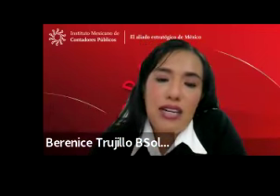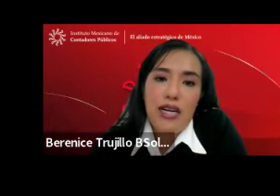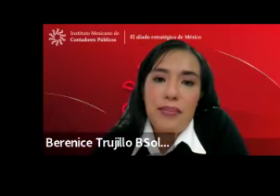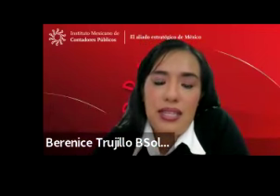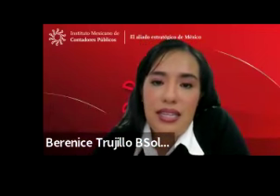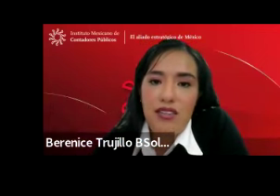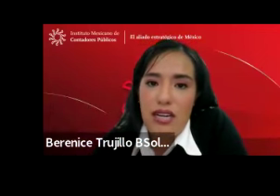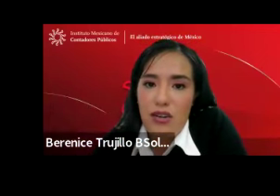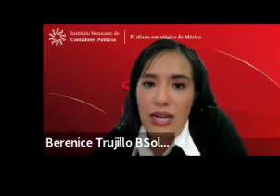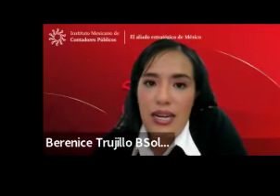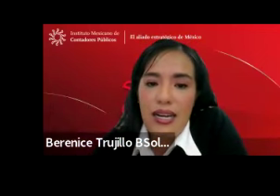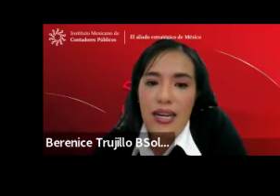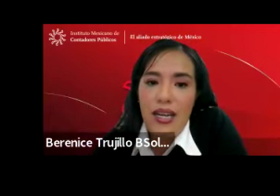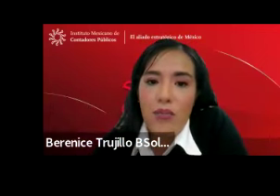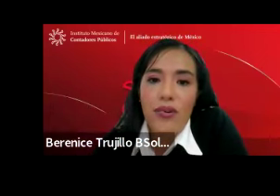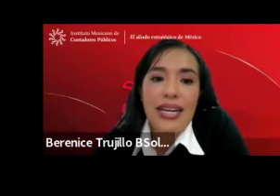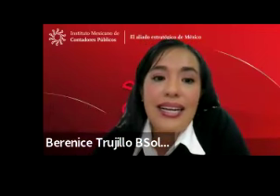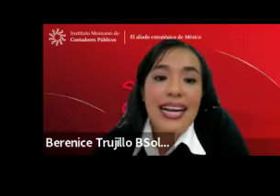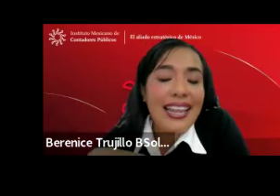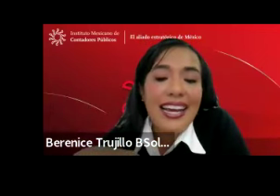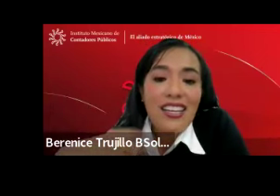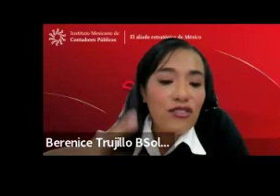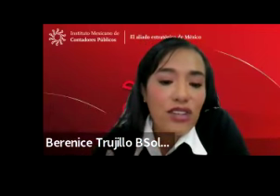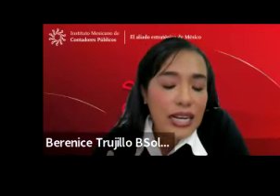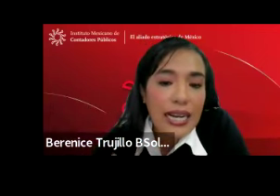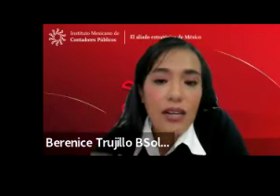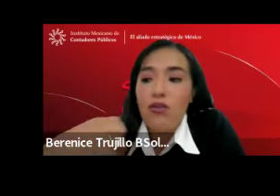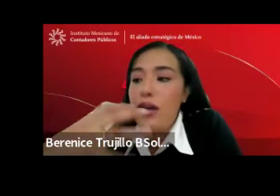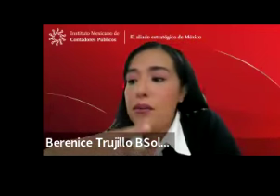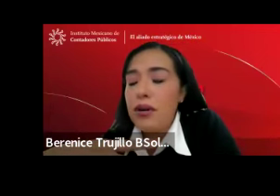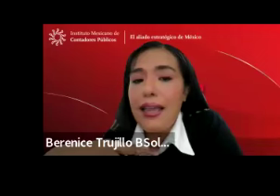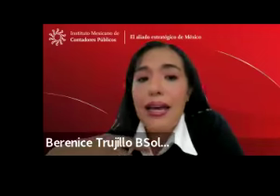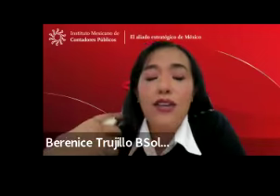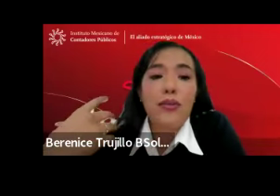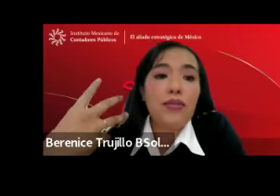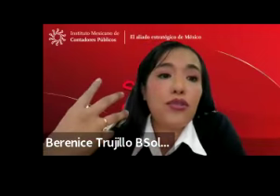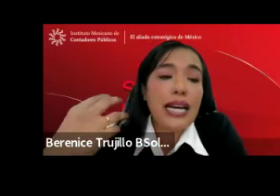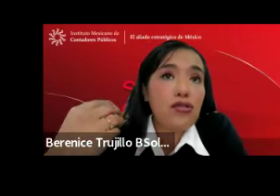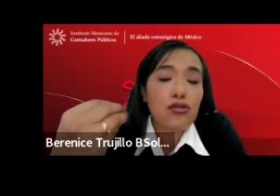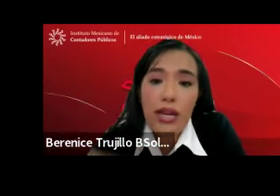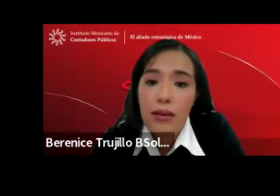recomiendo que hagan una capacitación anual, porque cada año sale algo nuevo, cada